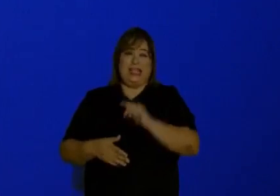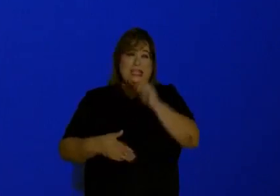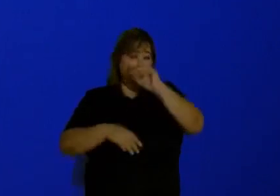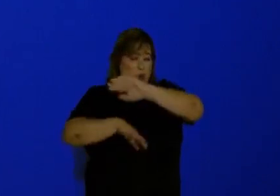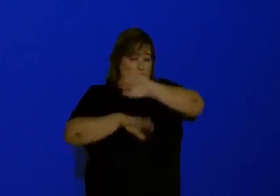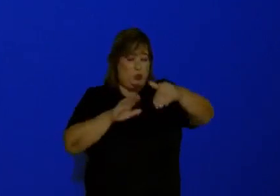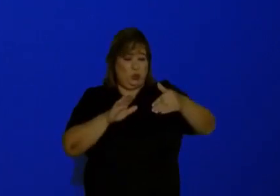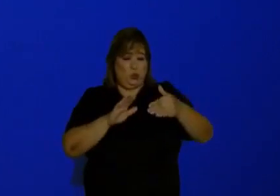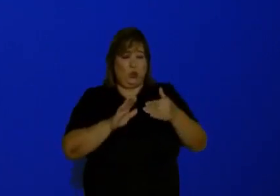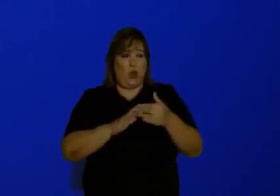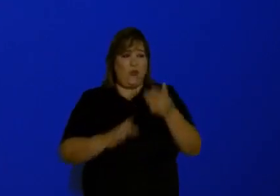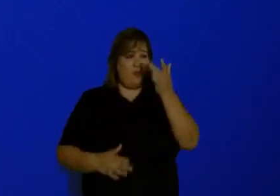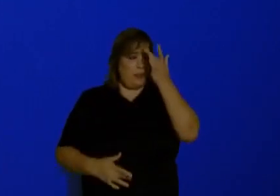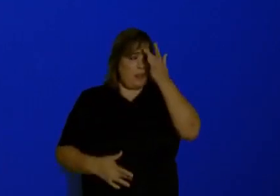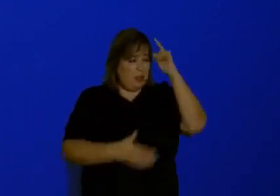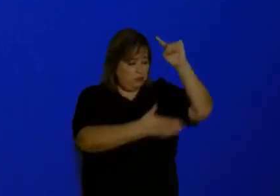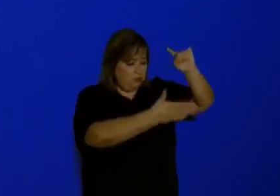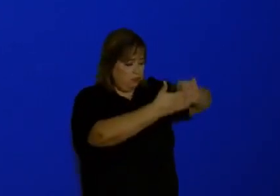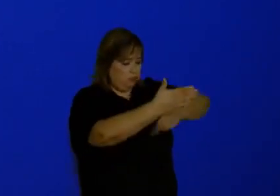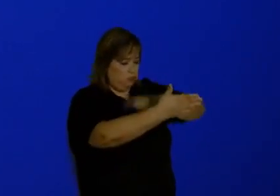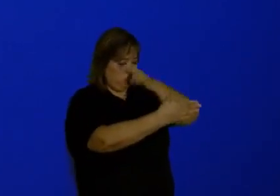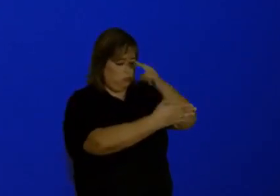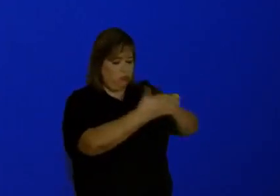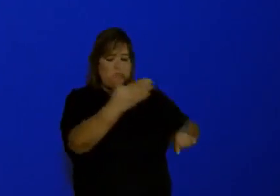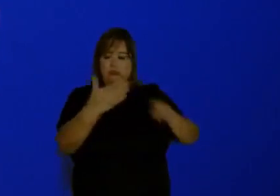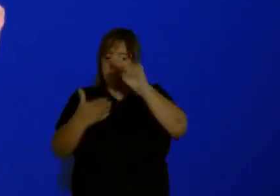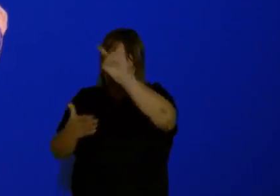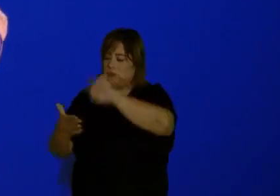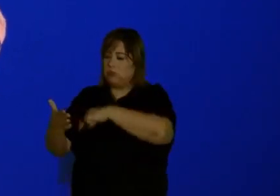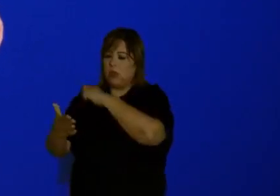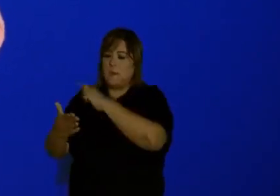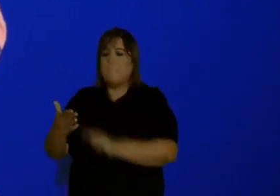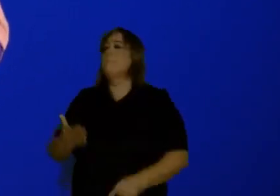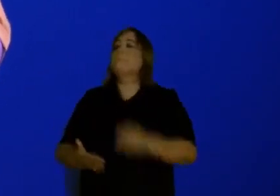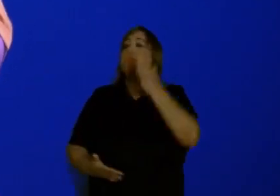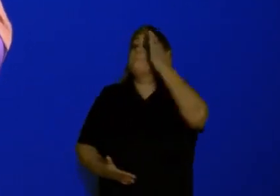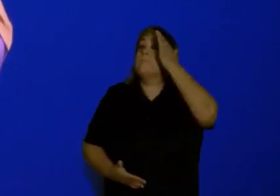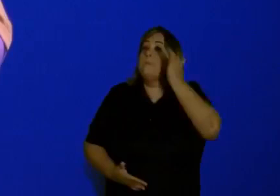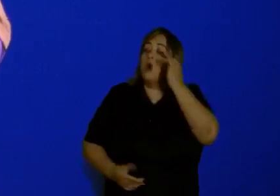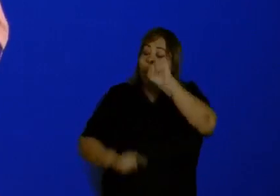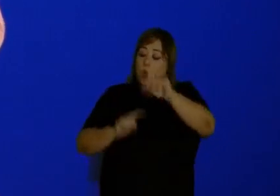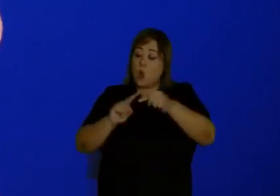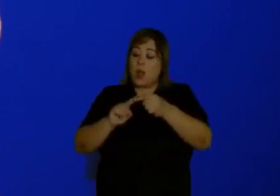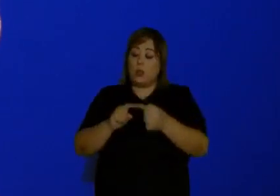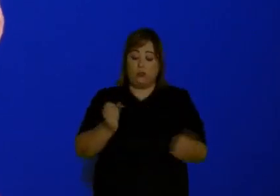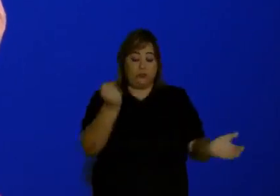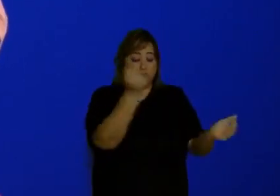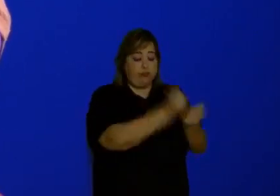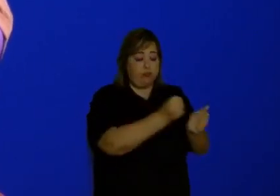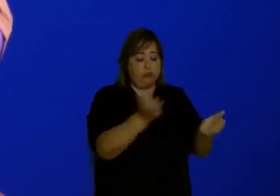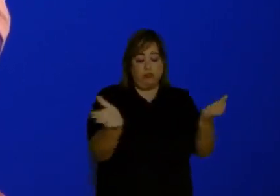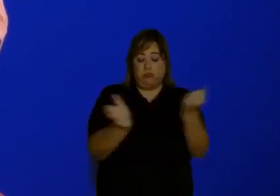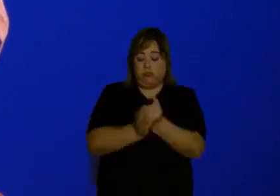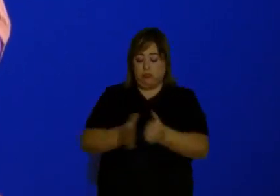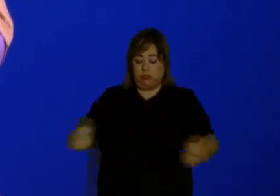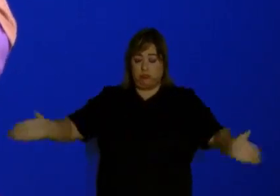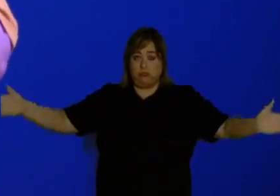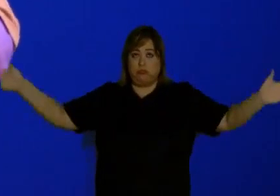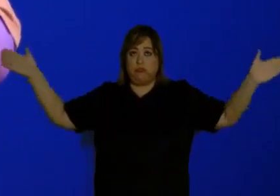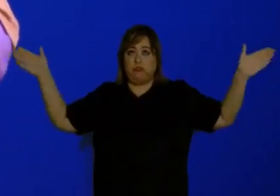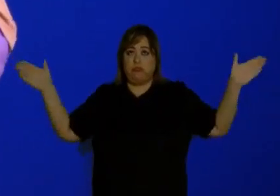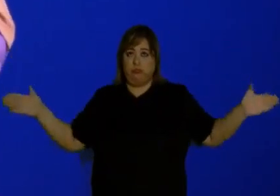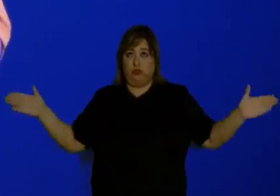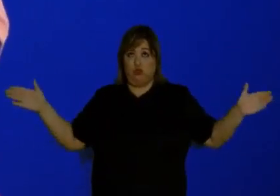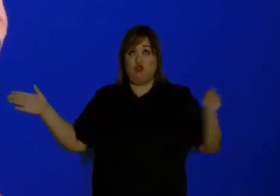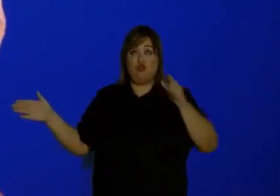por tu palabra. Oh Señor, tú llevaste las enfermedades a la cruz de el Calvario, y declaramos el poder